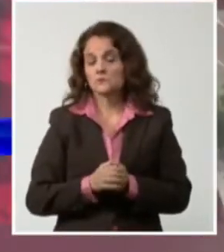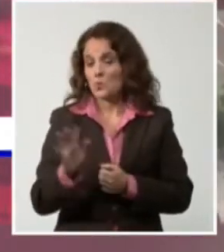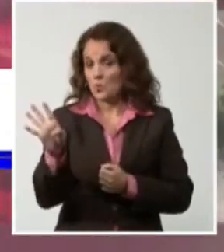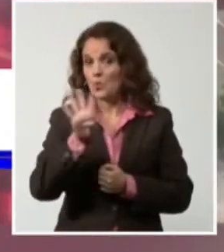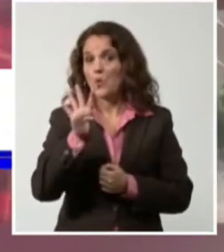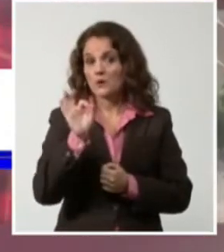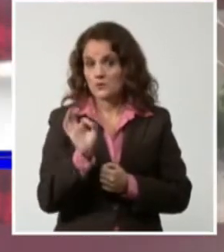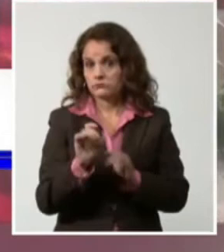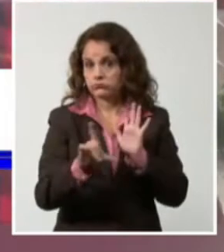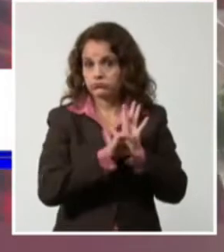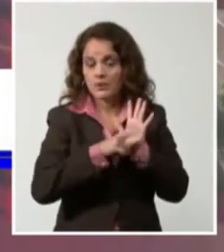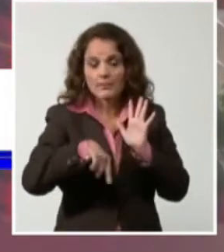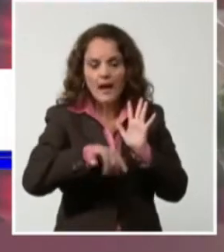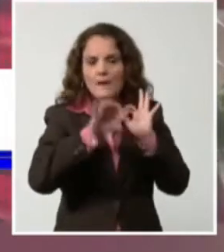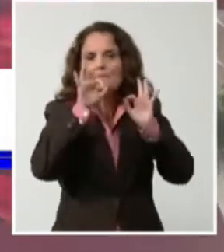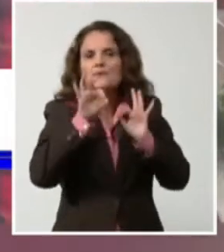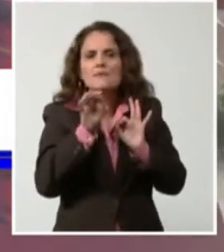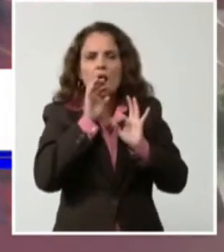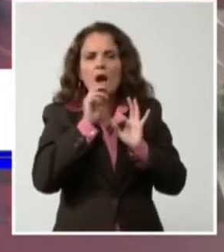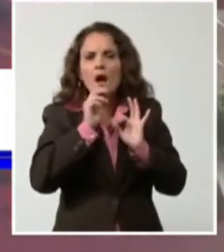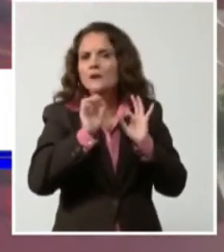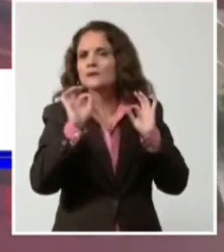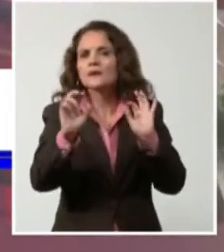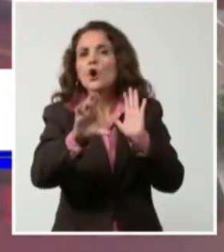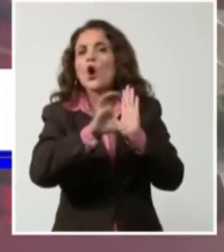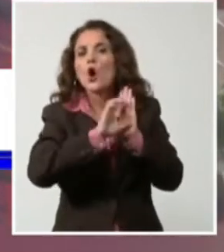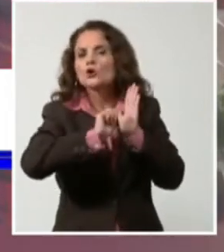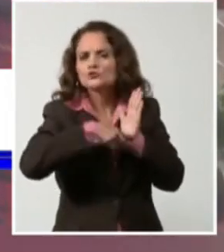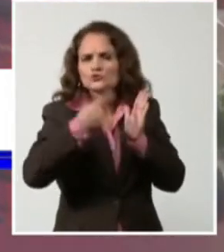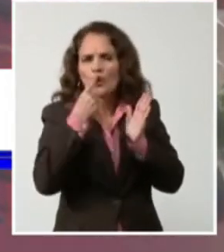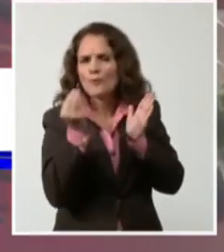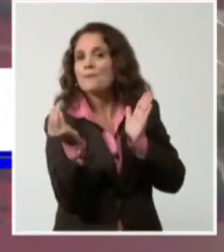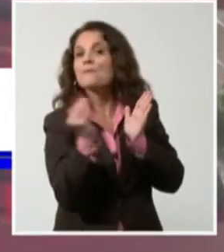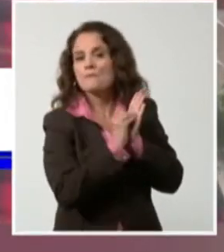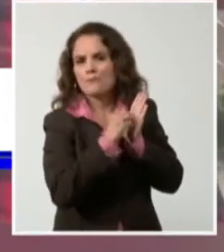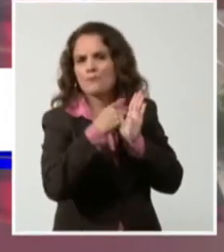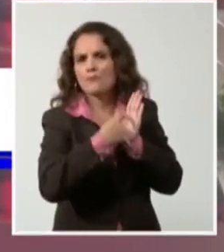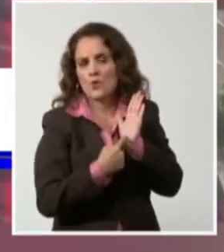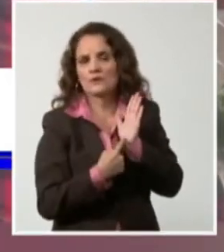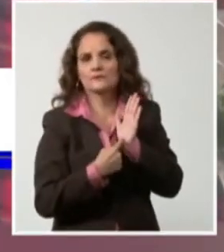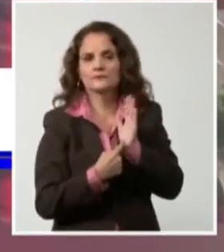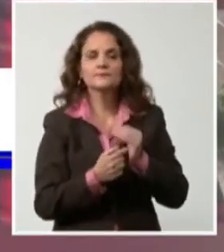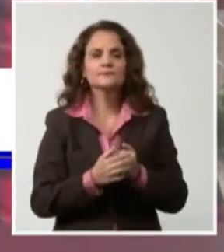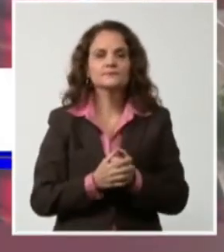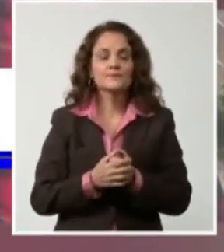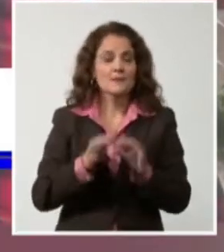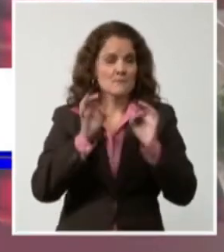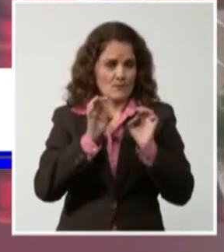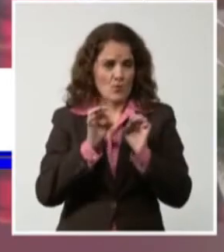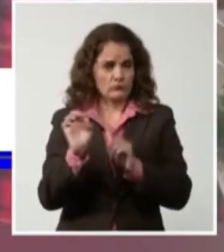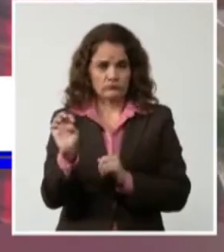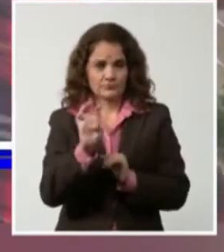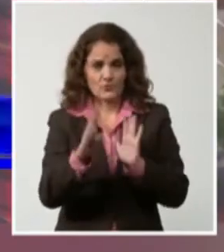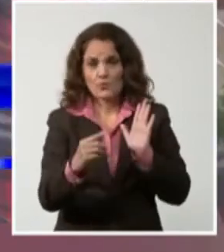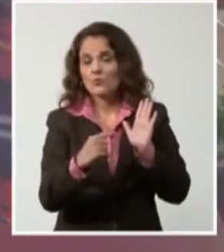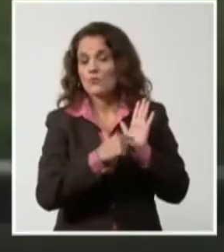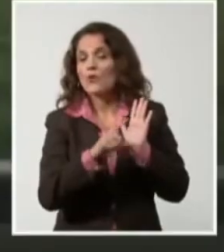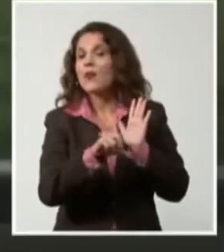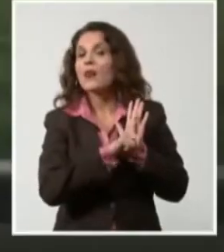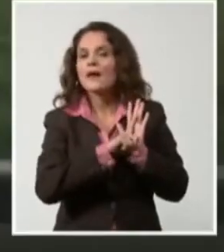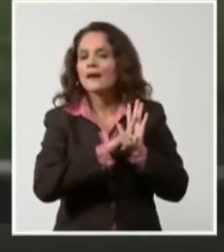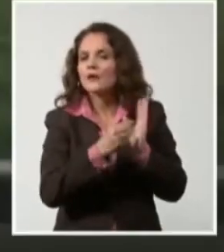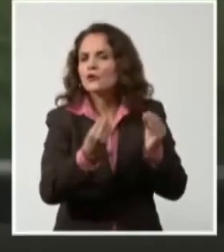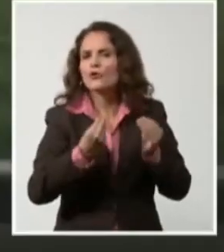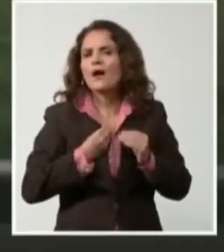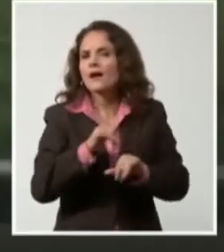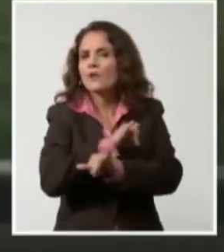a esa propia constitución. Estas leyes nos dan a nosotros una garantía de continuidad de nuestra revolución.